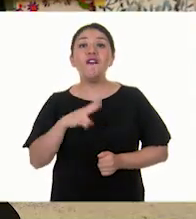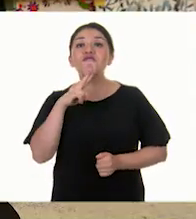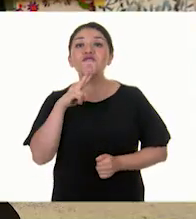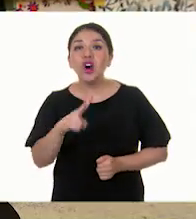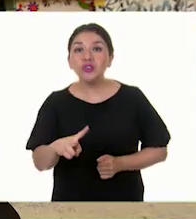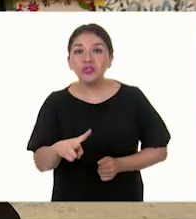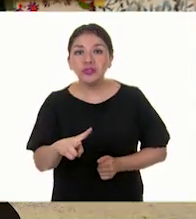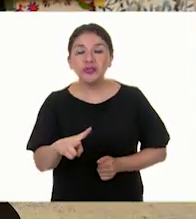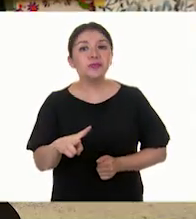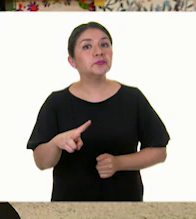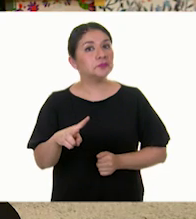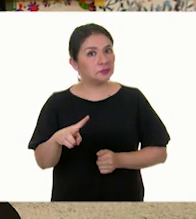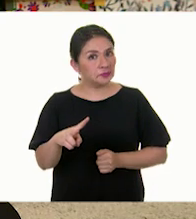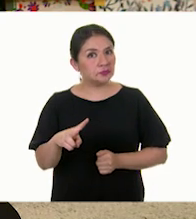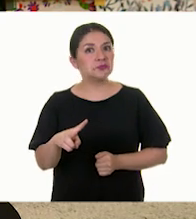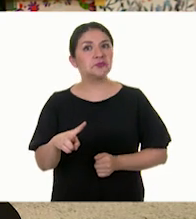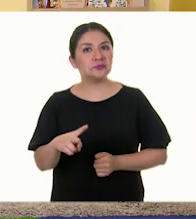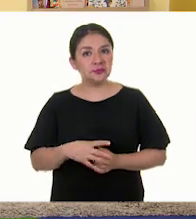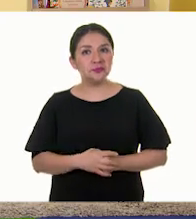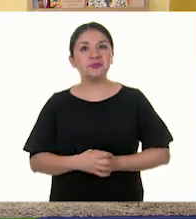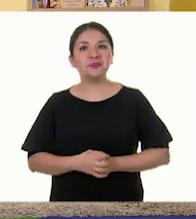voz. ¡Uy!